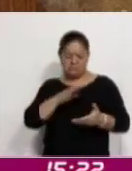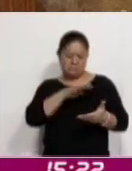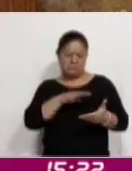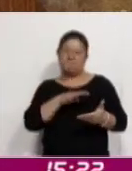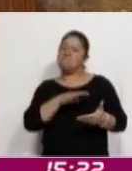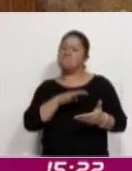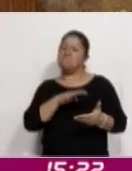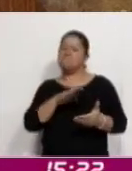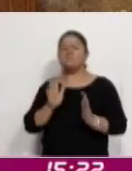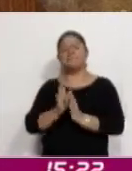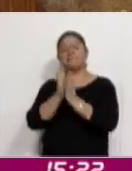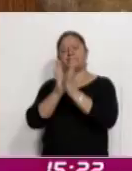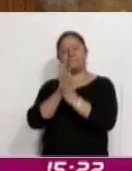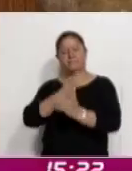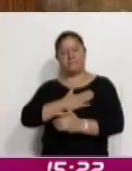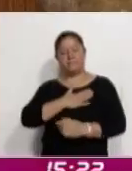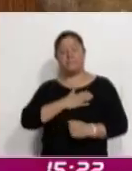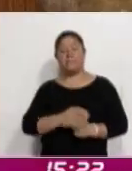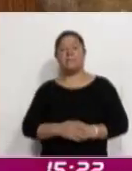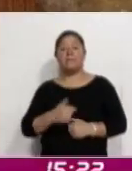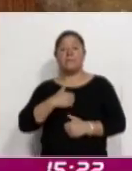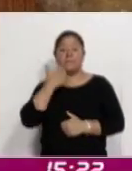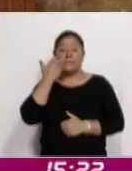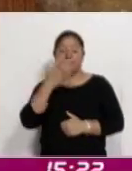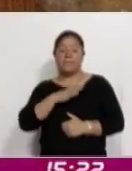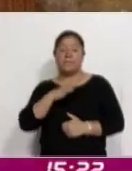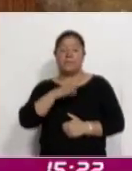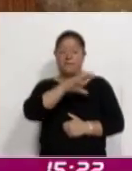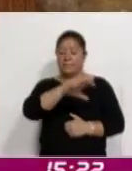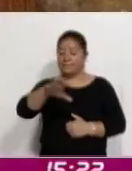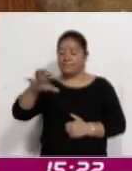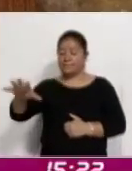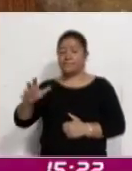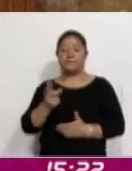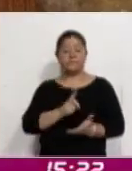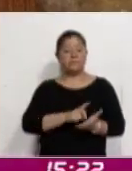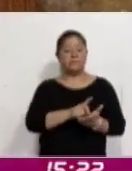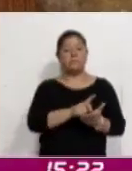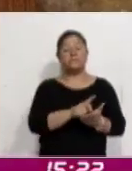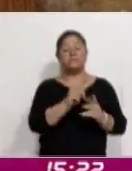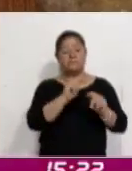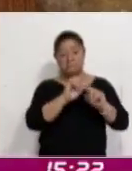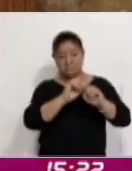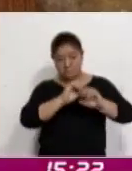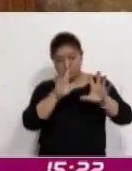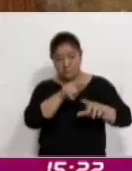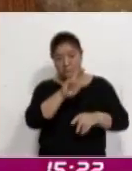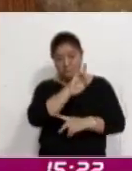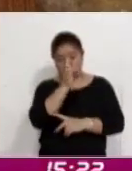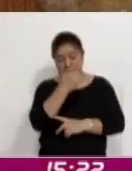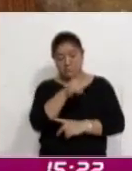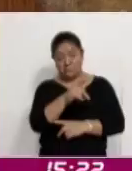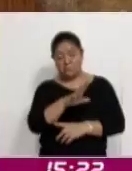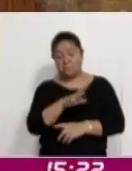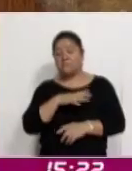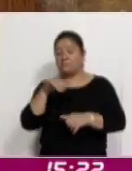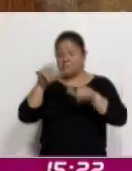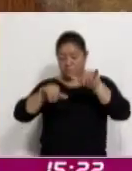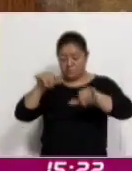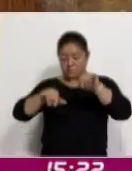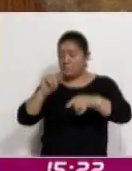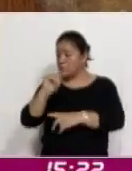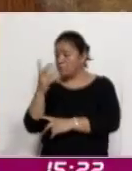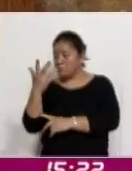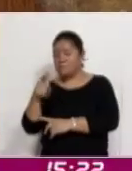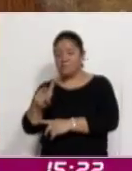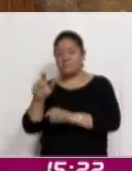decidimos participar e involucramos diferentes áreas, la Dirección de Transparencia de la universidad, en este caso el Laboratorio de